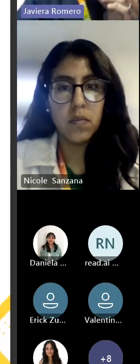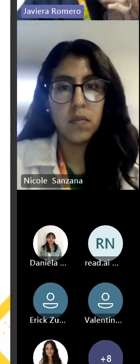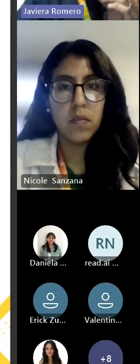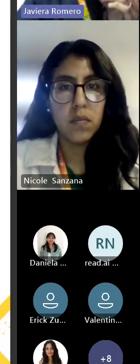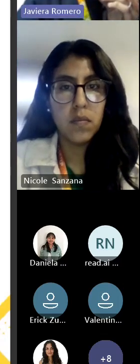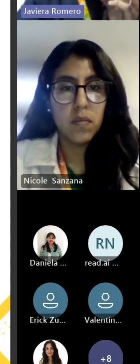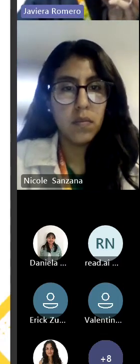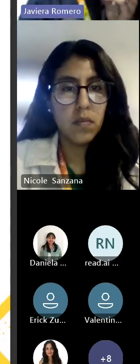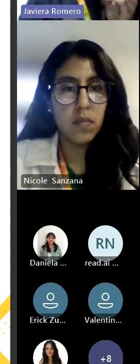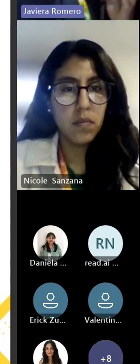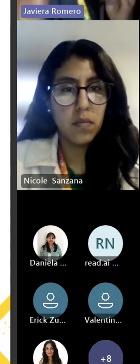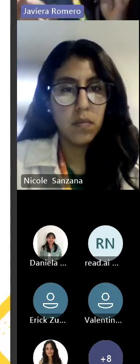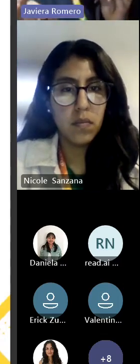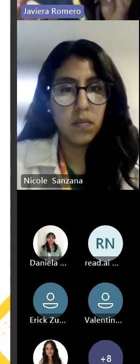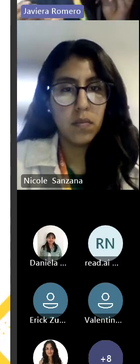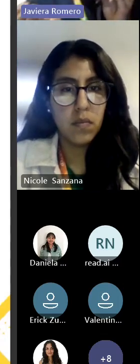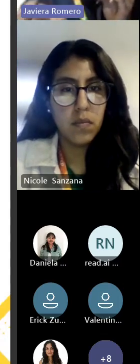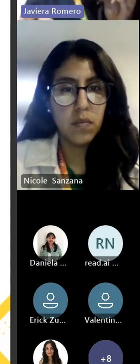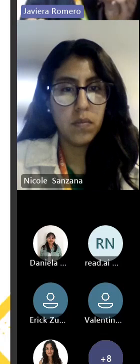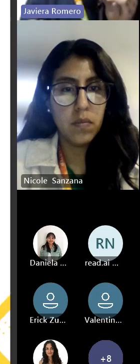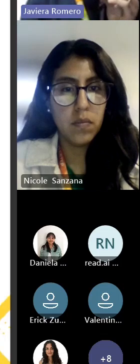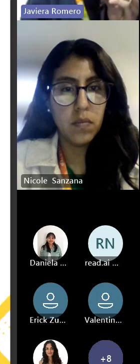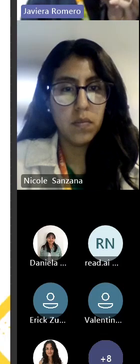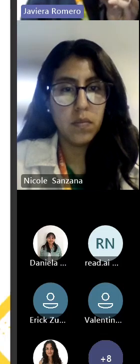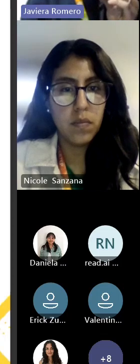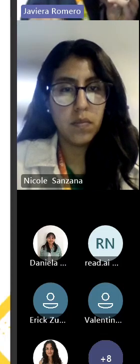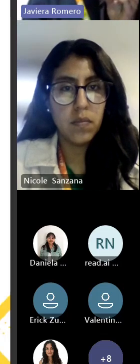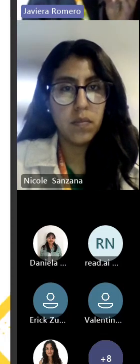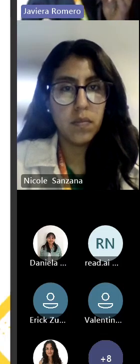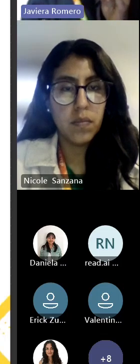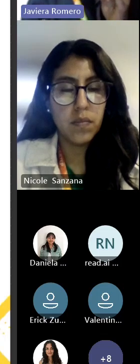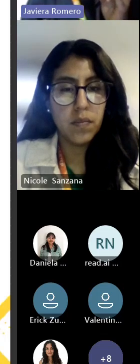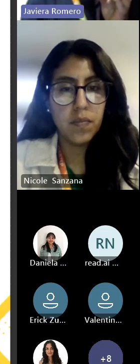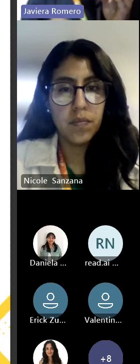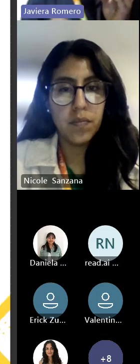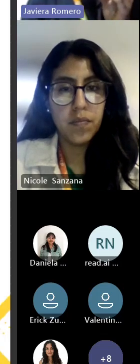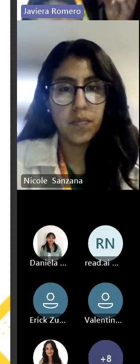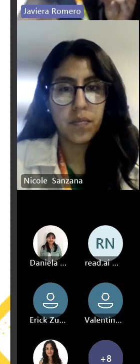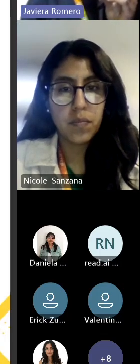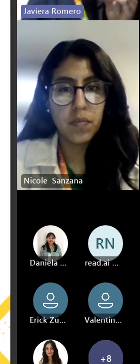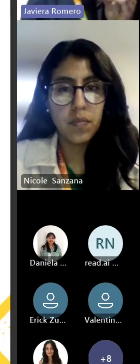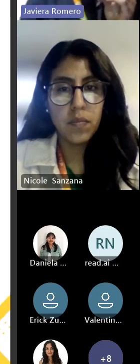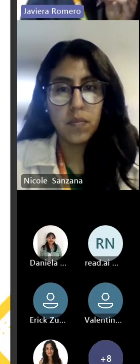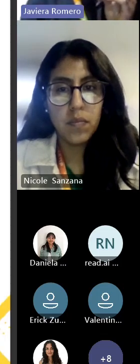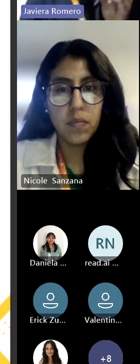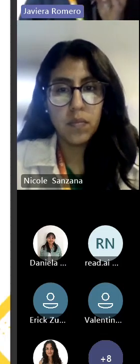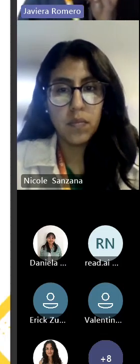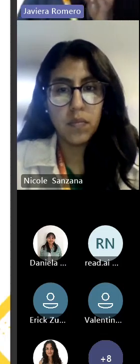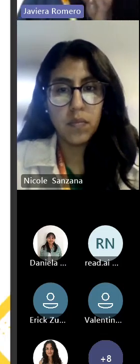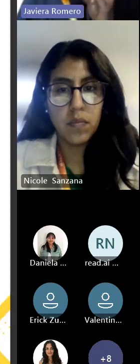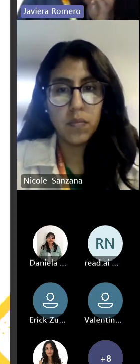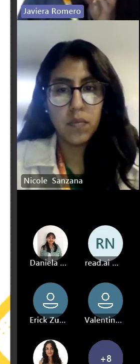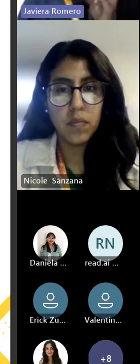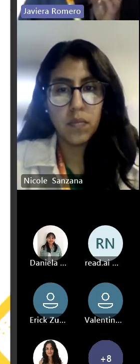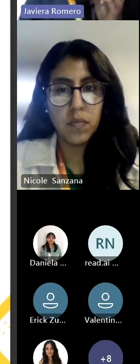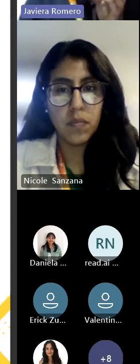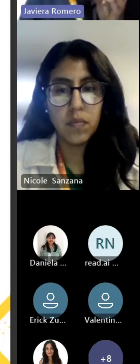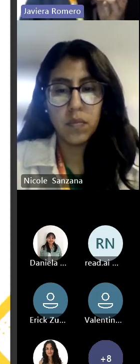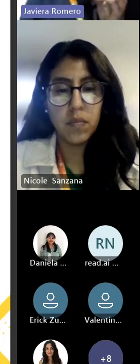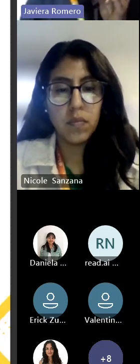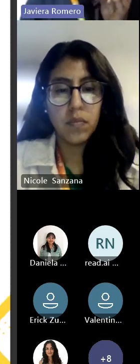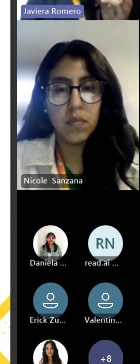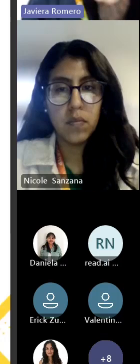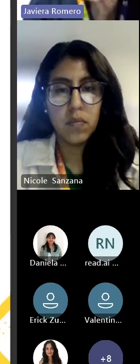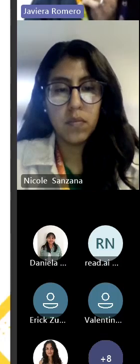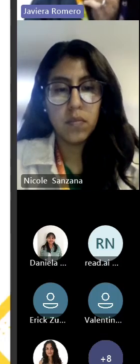Bien. Y bueno, el otro elemento que está considerado en la prevención son los protocolos de actuación frente a un intento de suicidio o